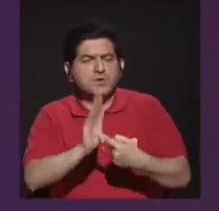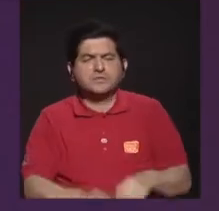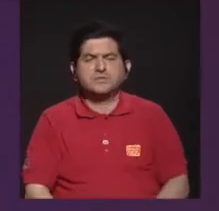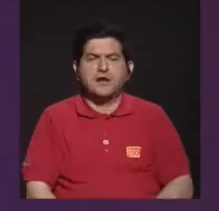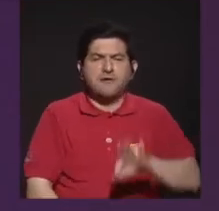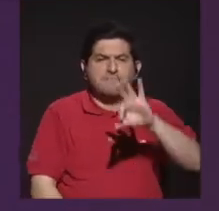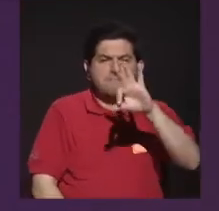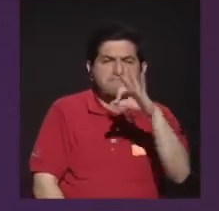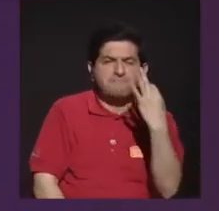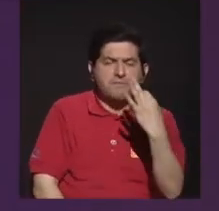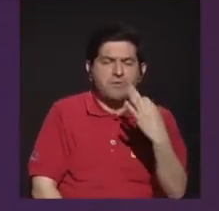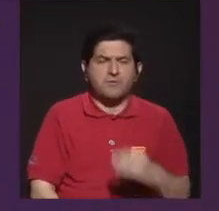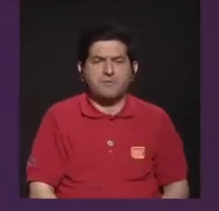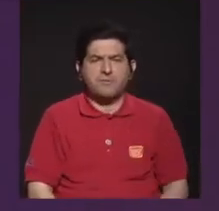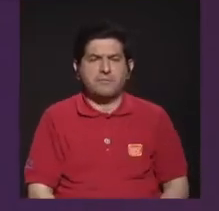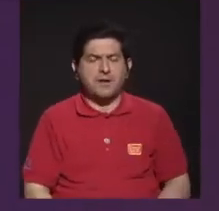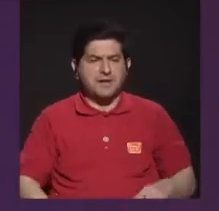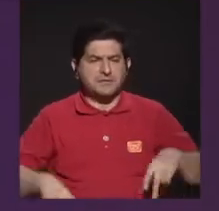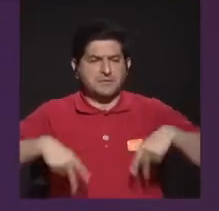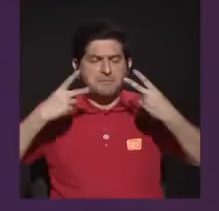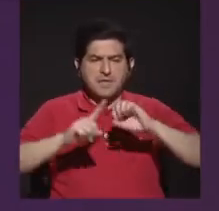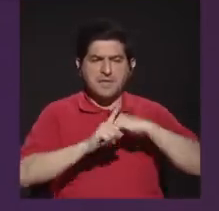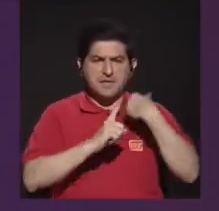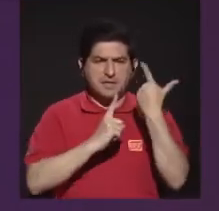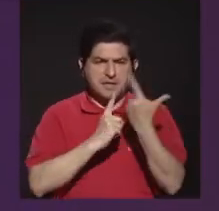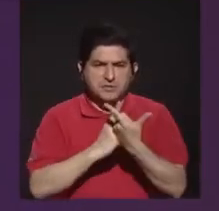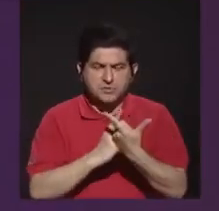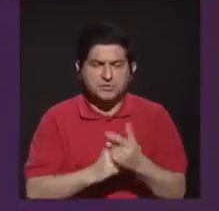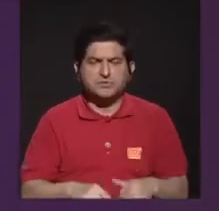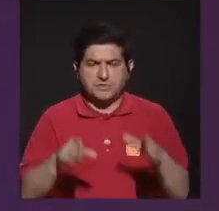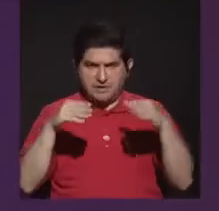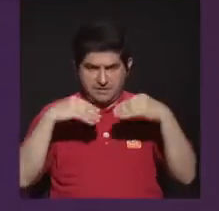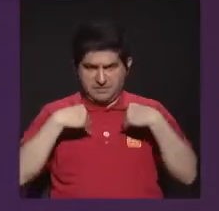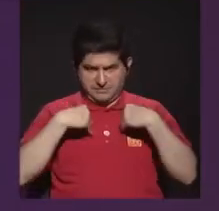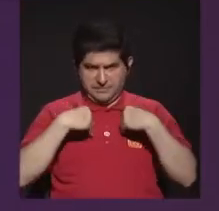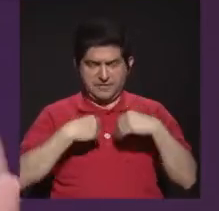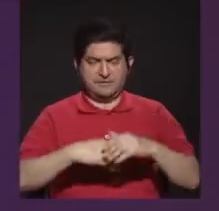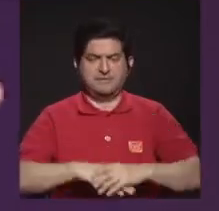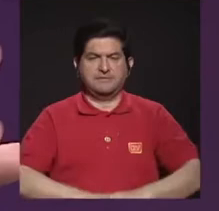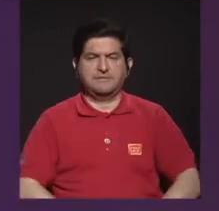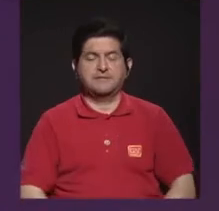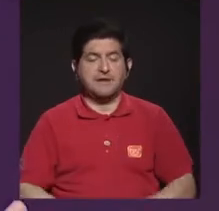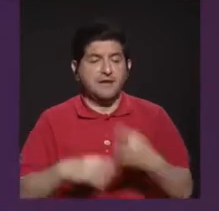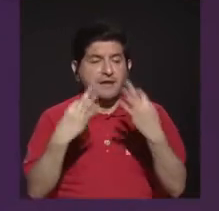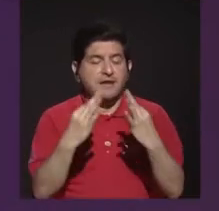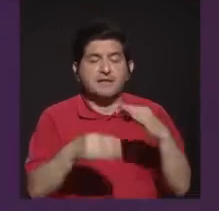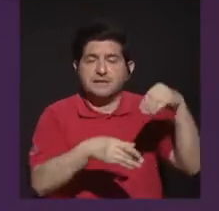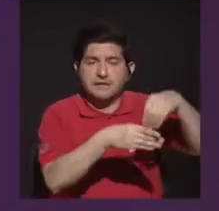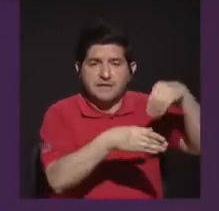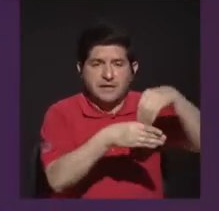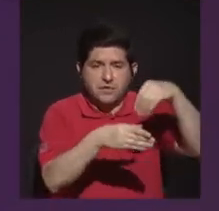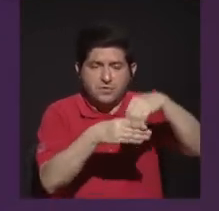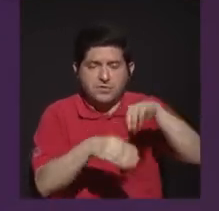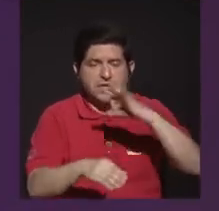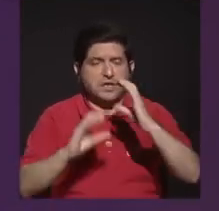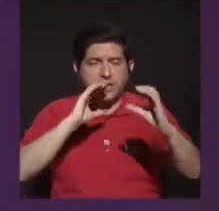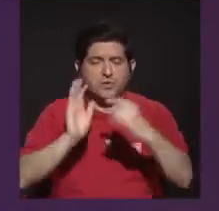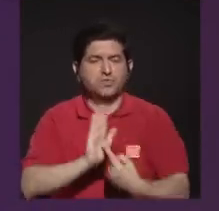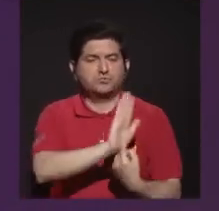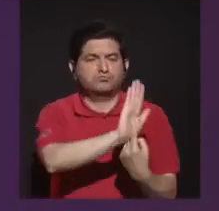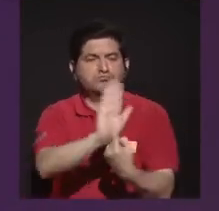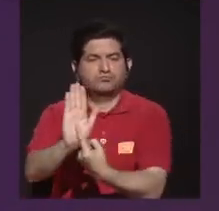formas convencionales de la vida social para crear contenidos para los medios, ¿no?